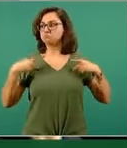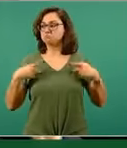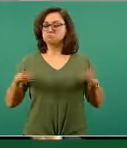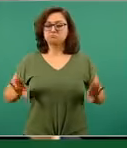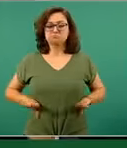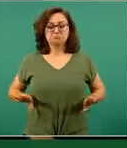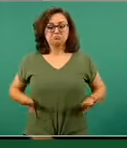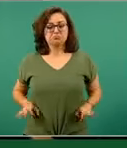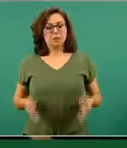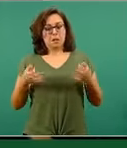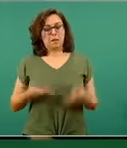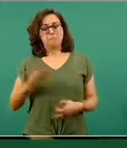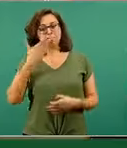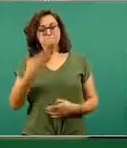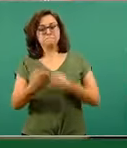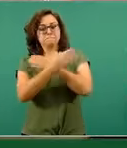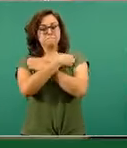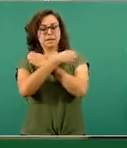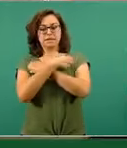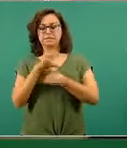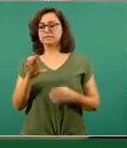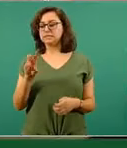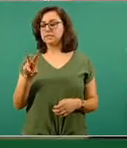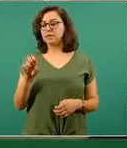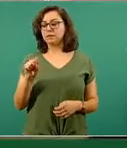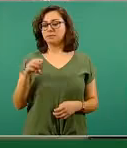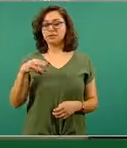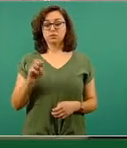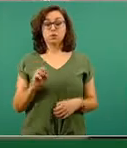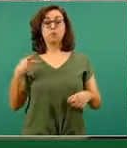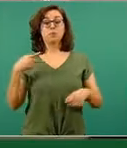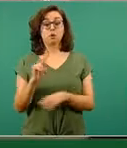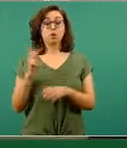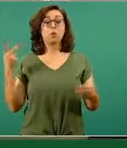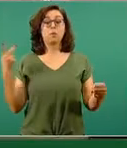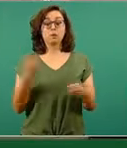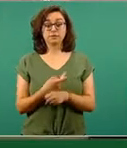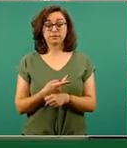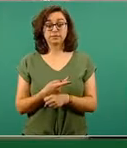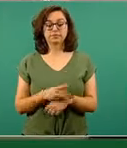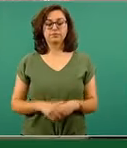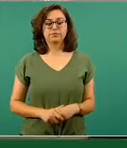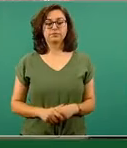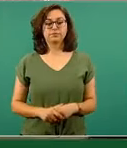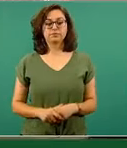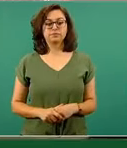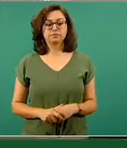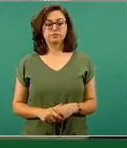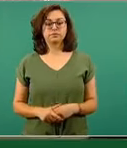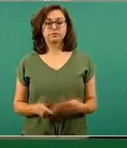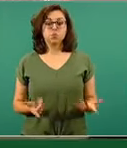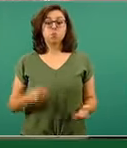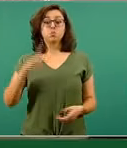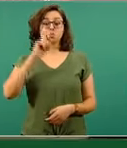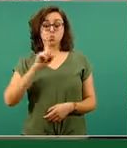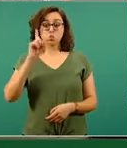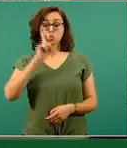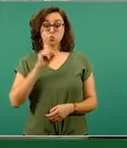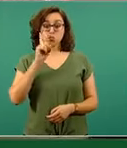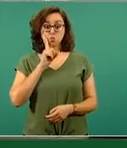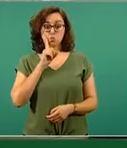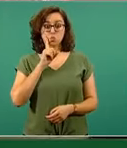embargo, hemos visto con preocupación y hemos recibido señalamientos aquí en redes sociales de personas en donde, en este caso mujeres,